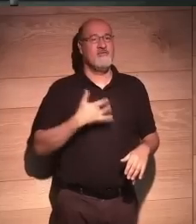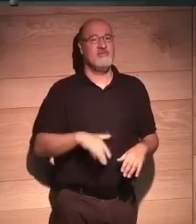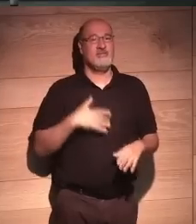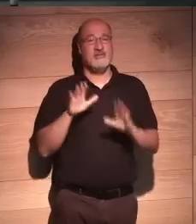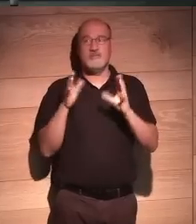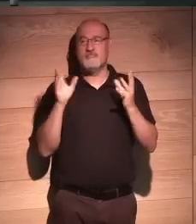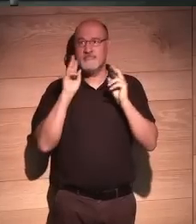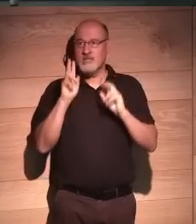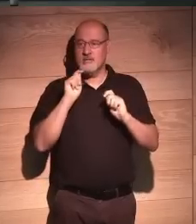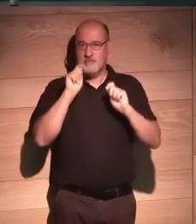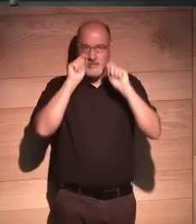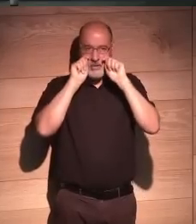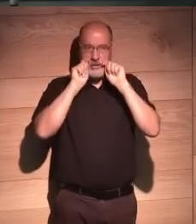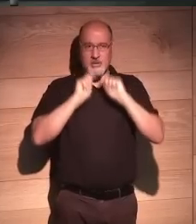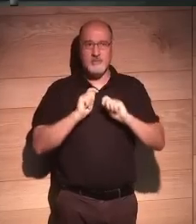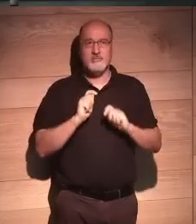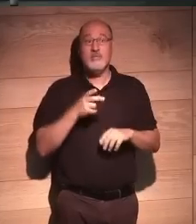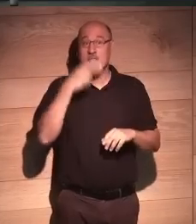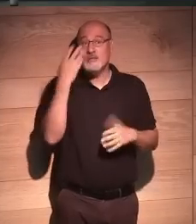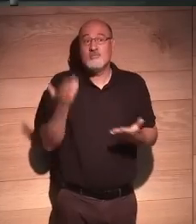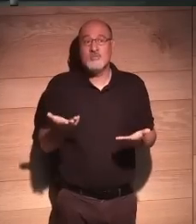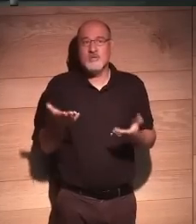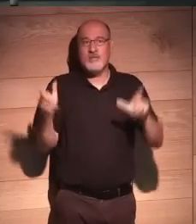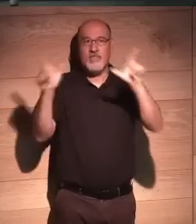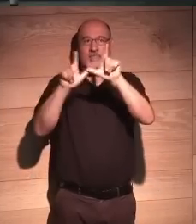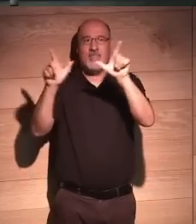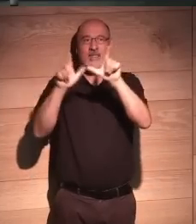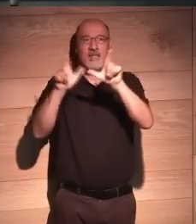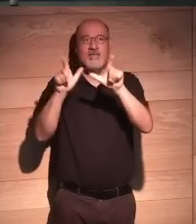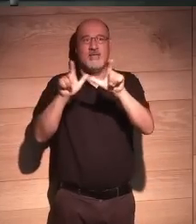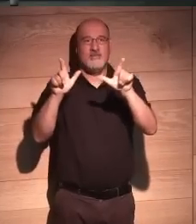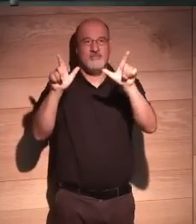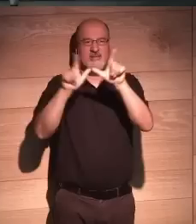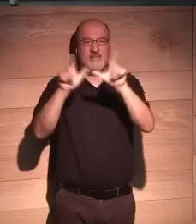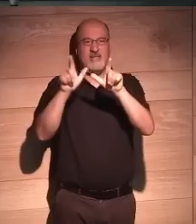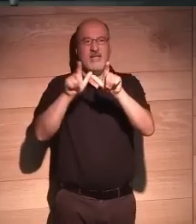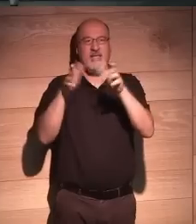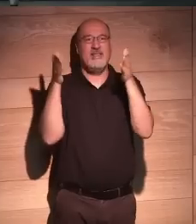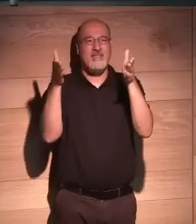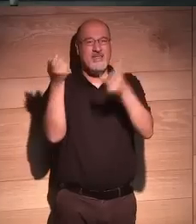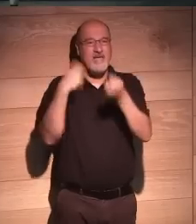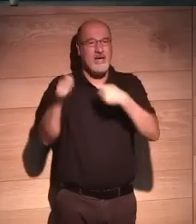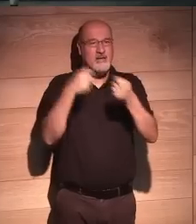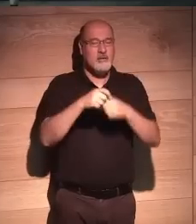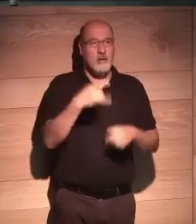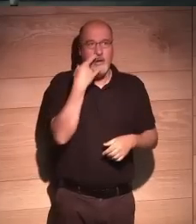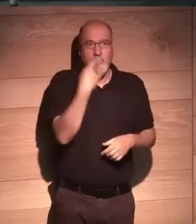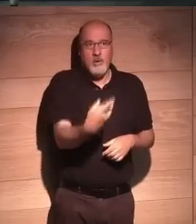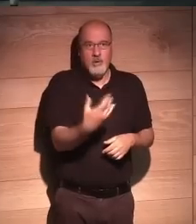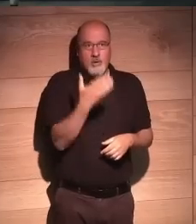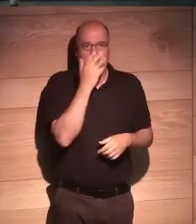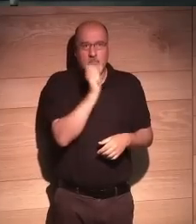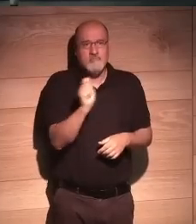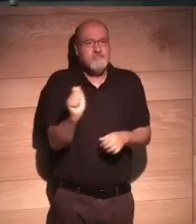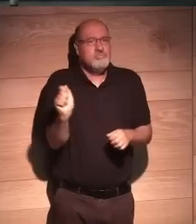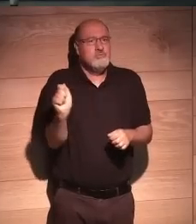final estás viendo, y realmente lo que te interesa, la teletienda me parece verdaderamente fascinante. La descubrí en los hoteles por la